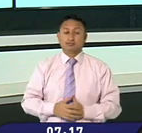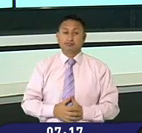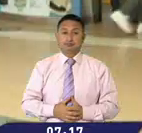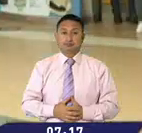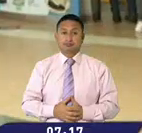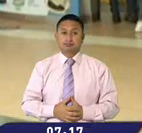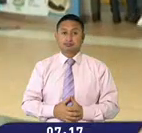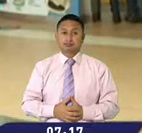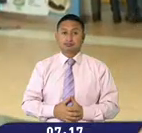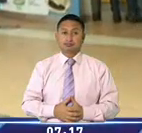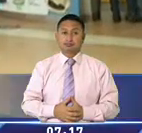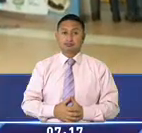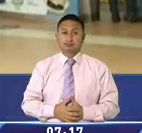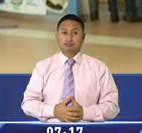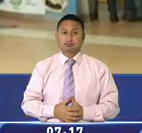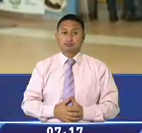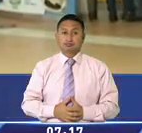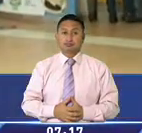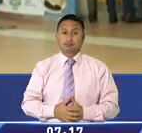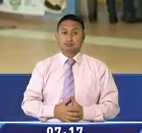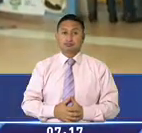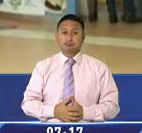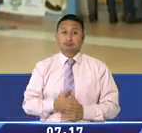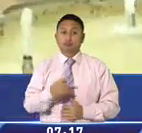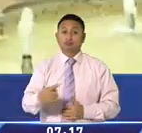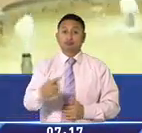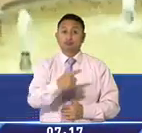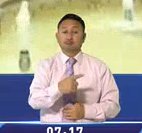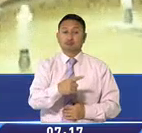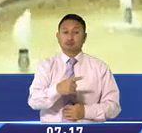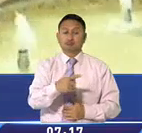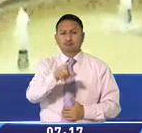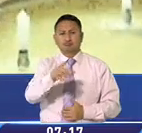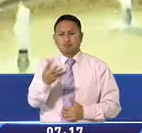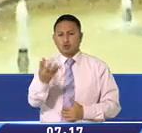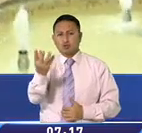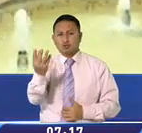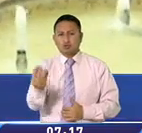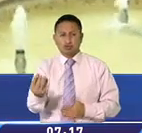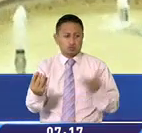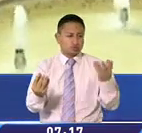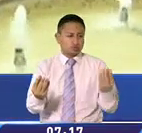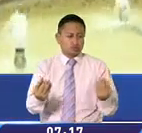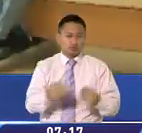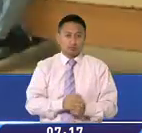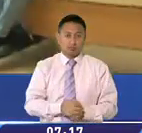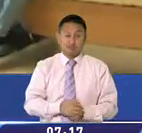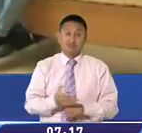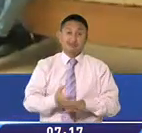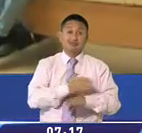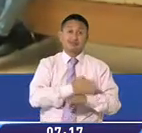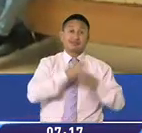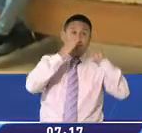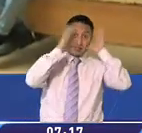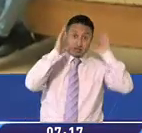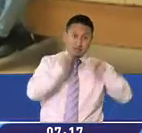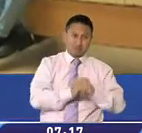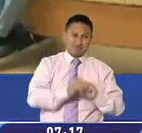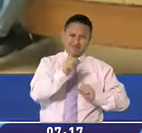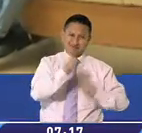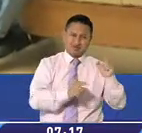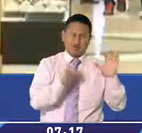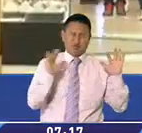La escasa afluencia obedece al pico y los gastos desatados en diciembre. Sin embargo, en uno de los